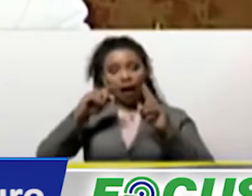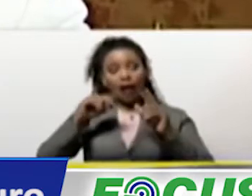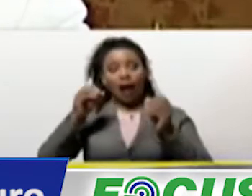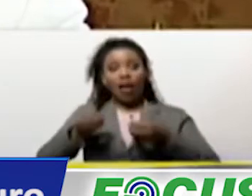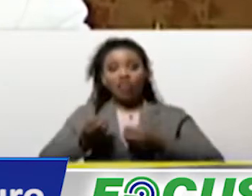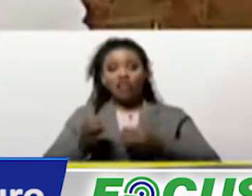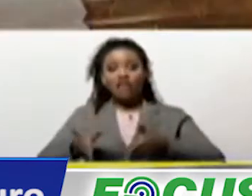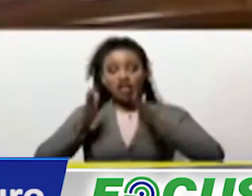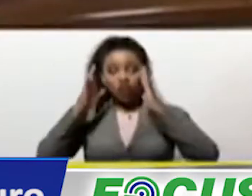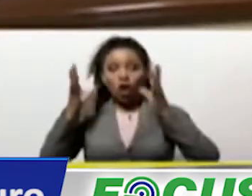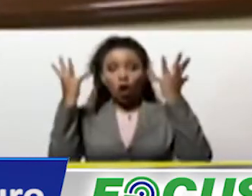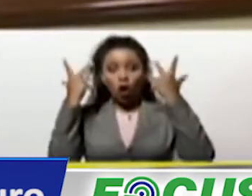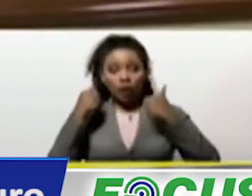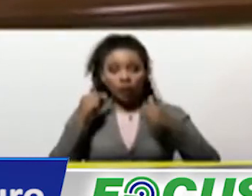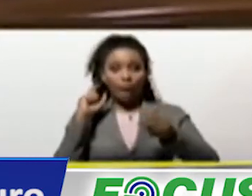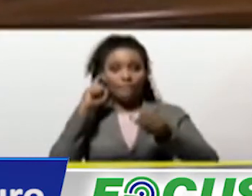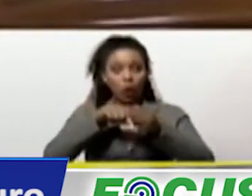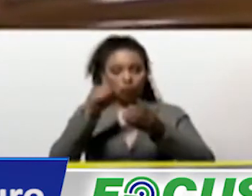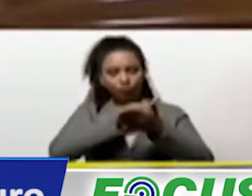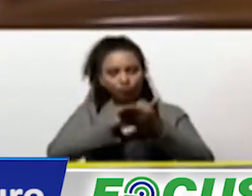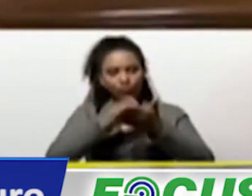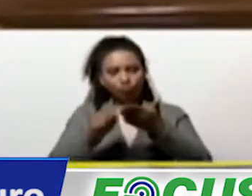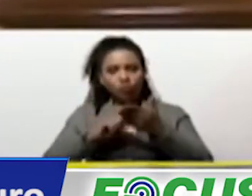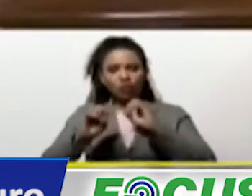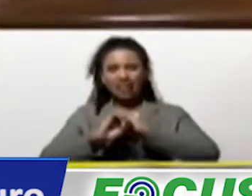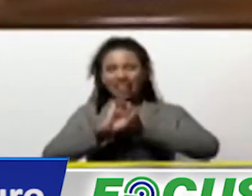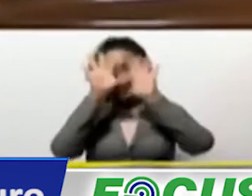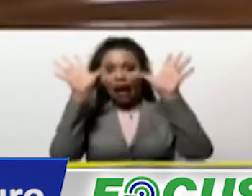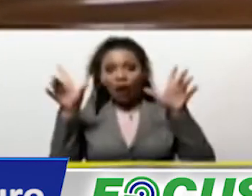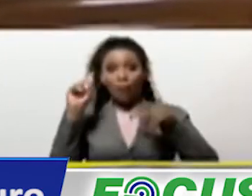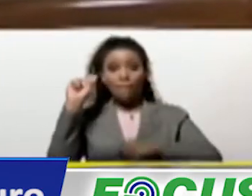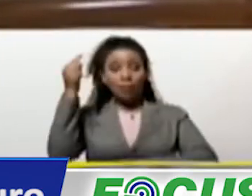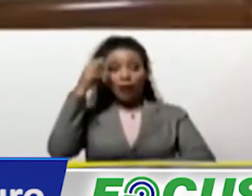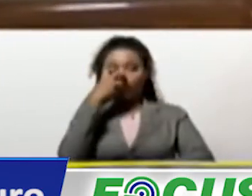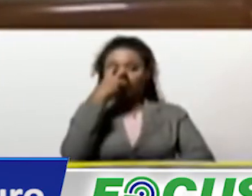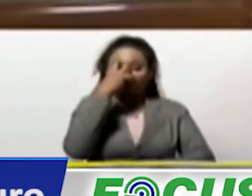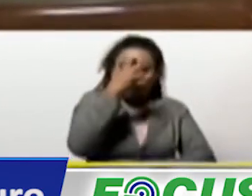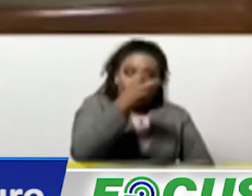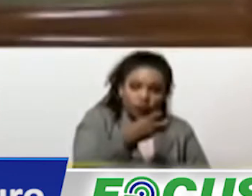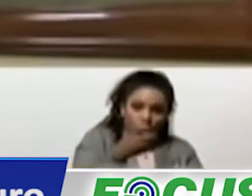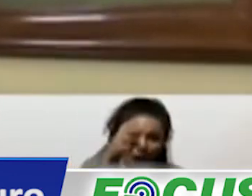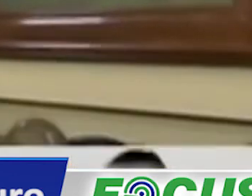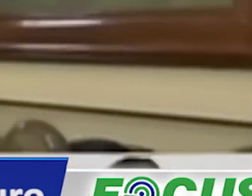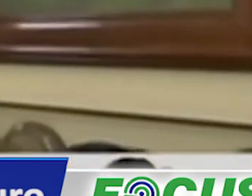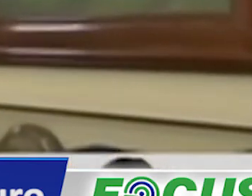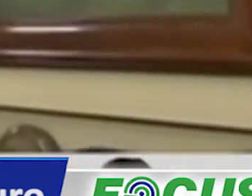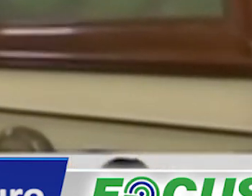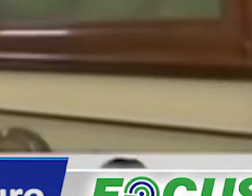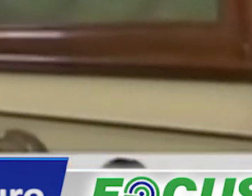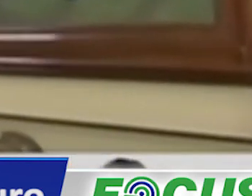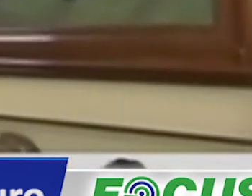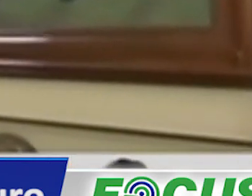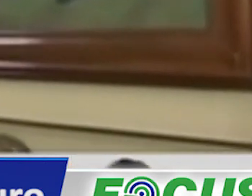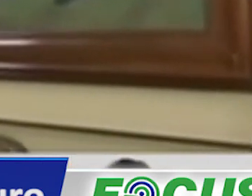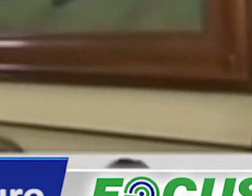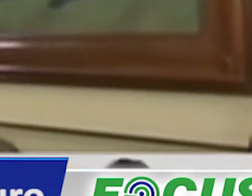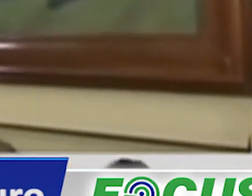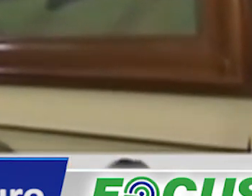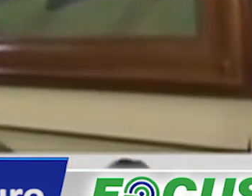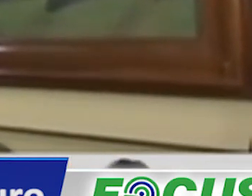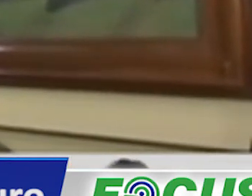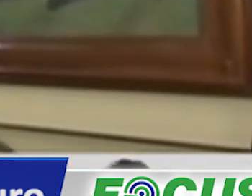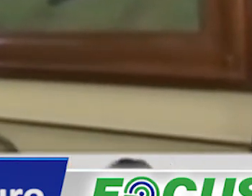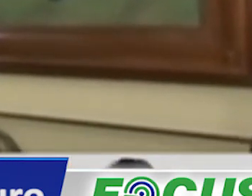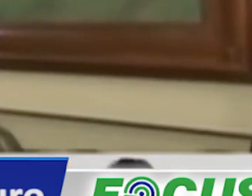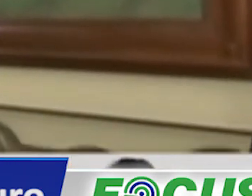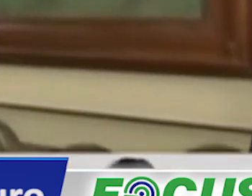fue suscrita una declaración conjunta. Se trató de la primera visita de un canciller colombiano en los últimos 6 años.